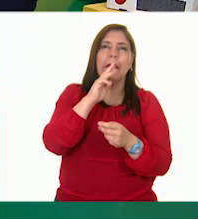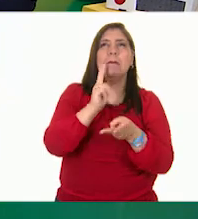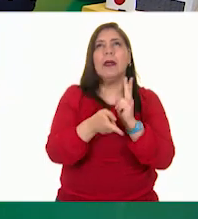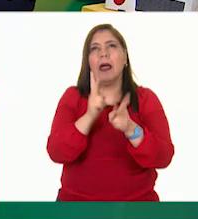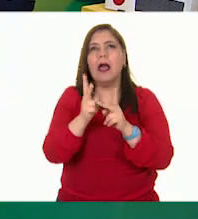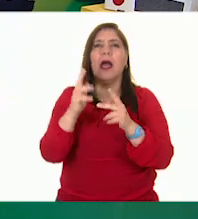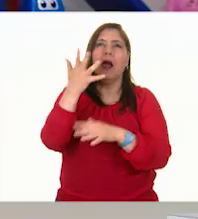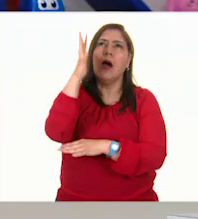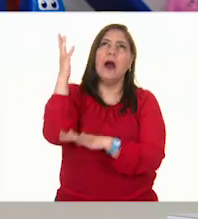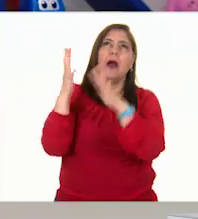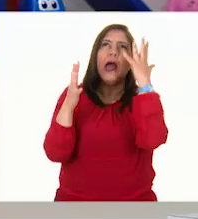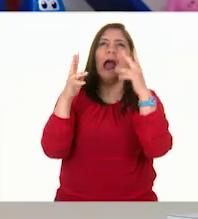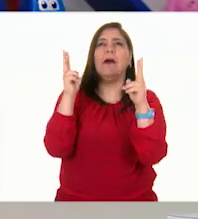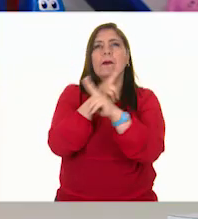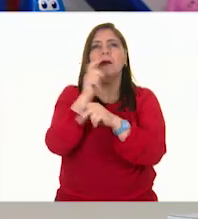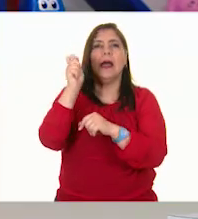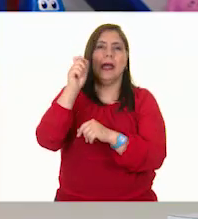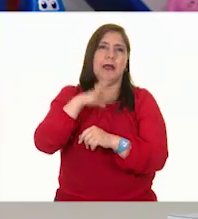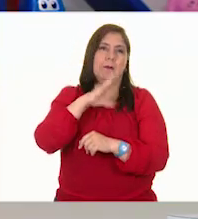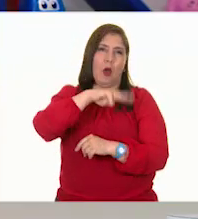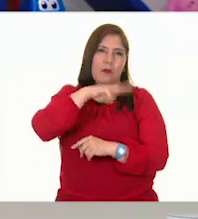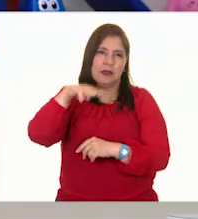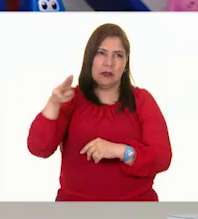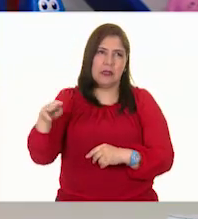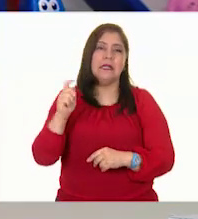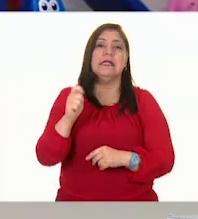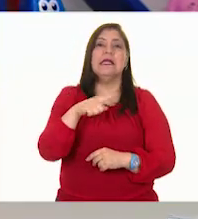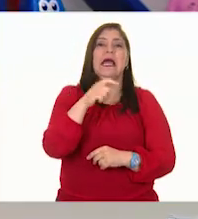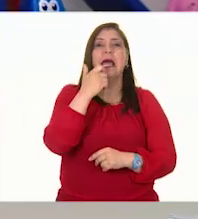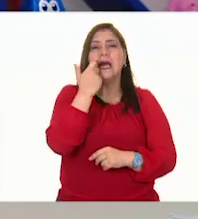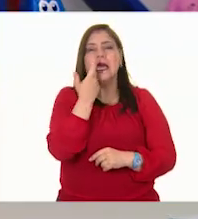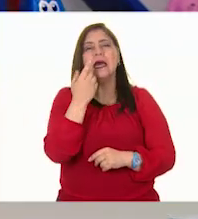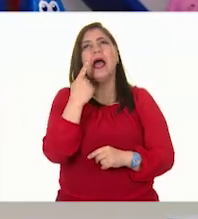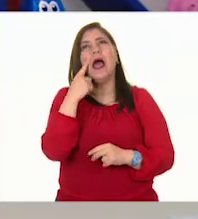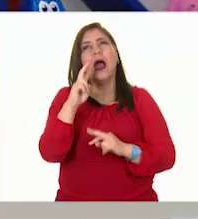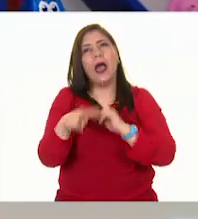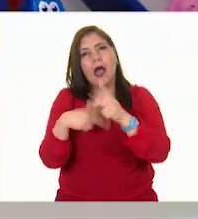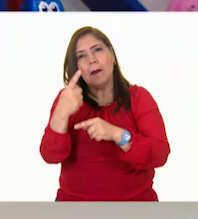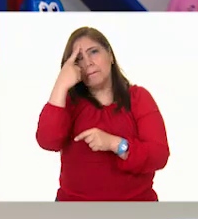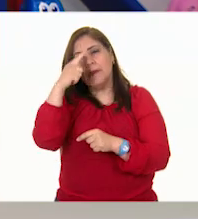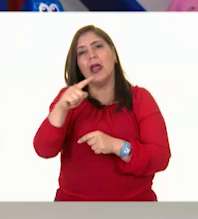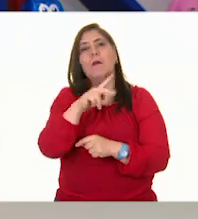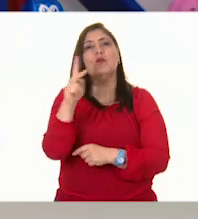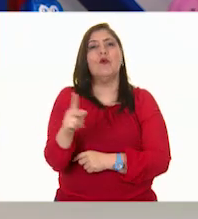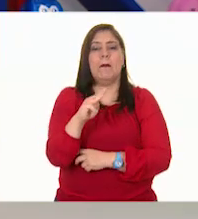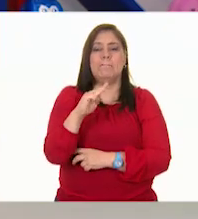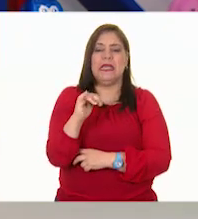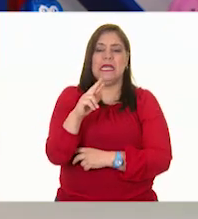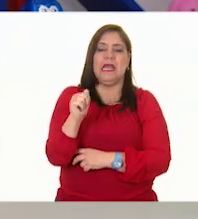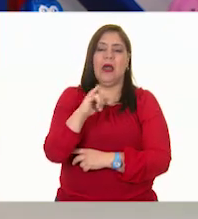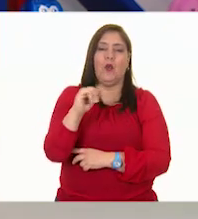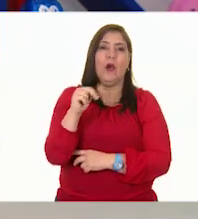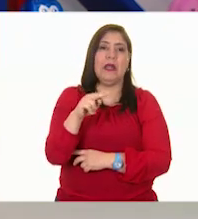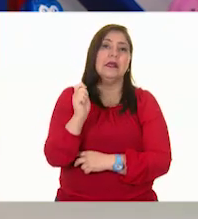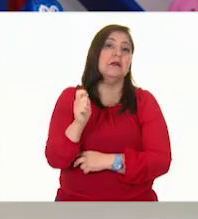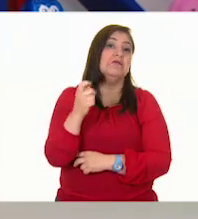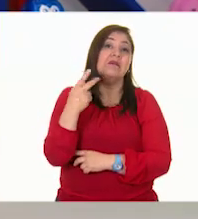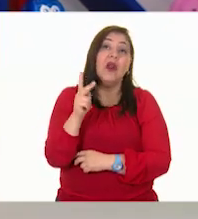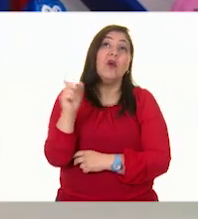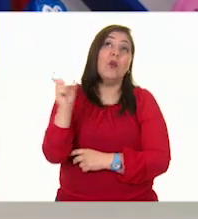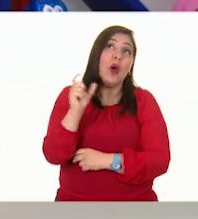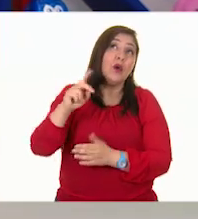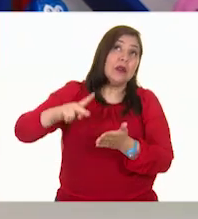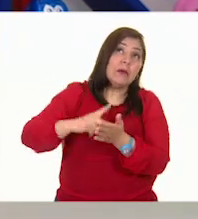aire. Yunuen quisiera ir a Angajuán, el pueblo de sus padres, pero no sabe cuándo podrá